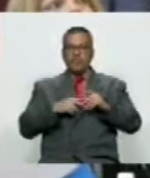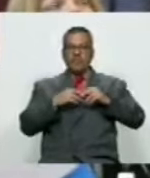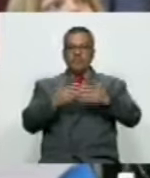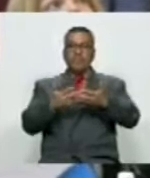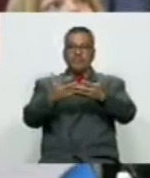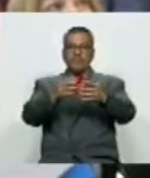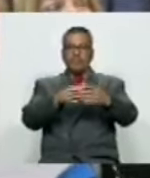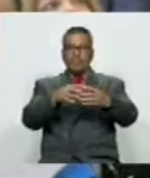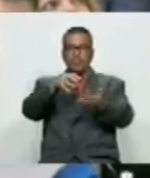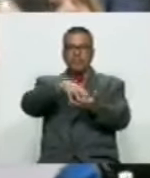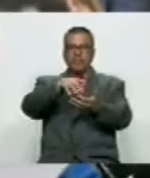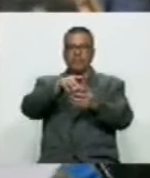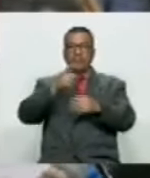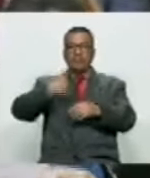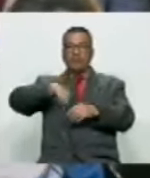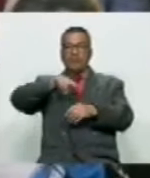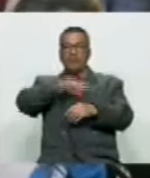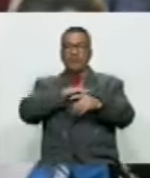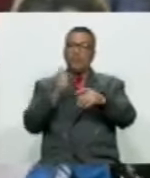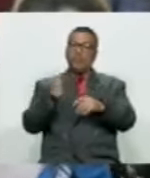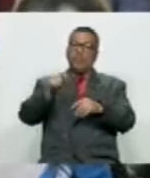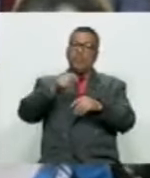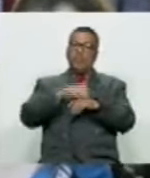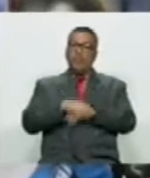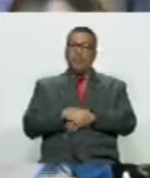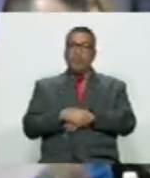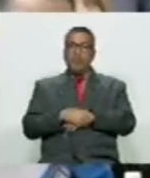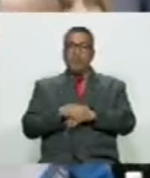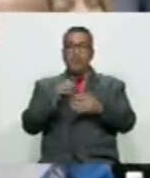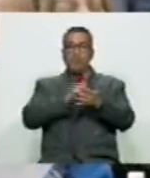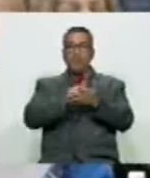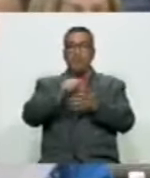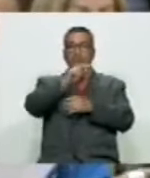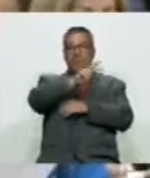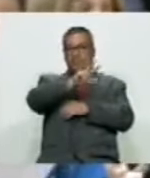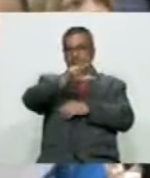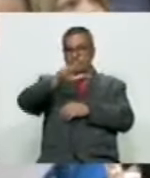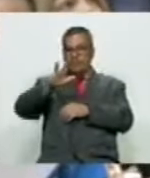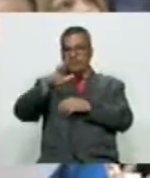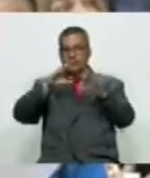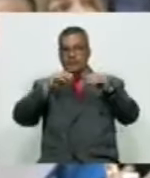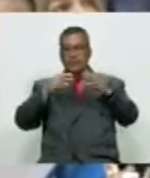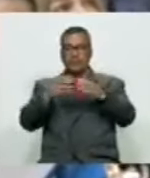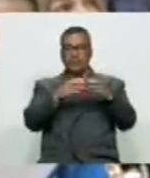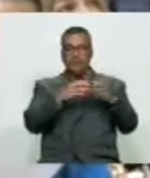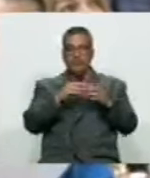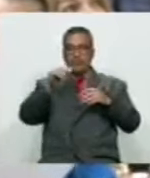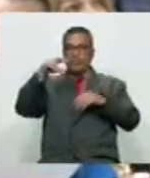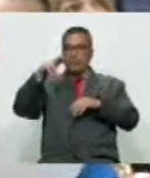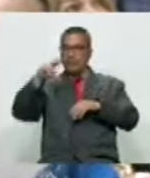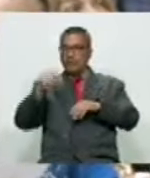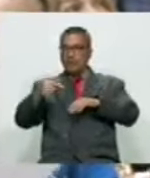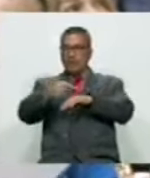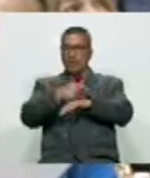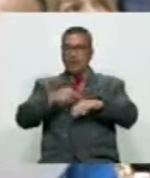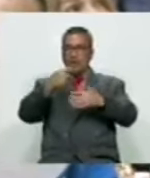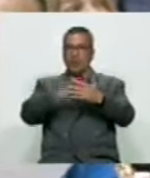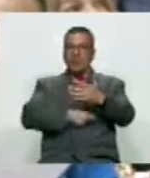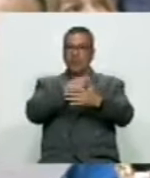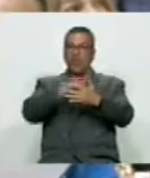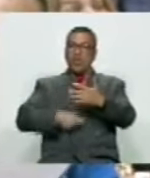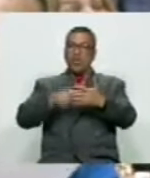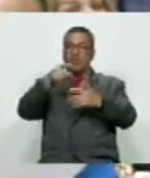plenaria, nosotros agregaríamos en el artículo 23, que habla de las organizaciones no gubernamentales,